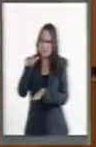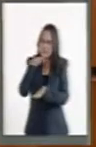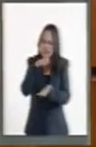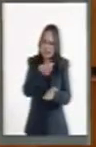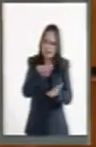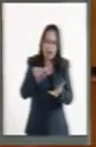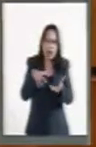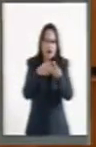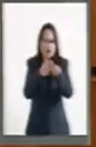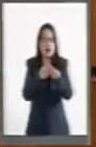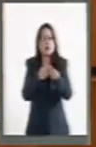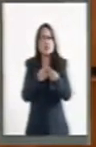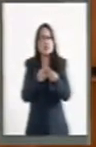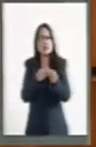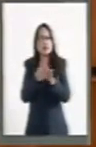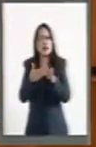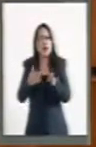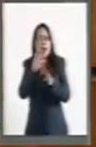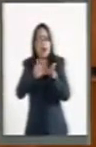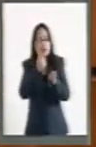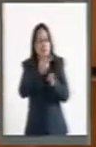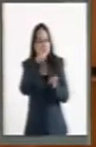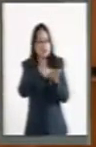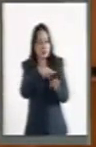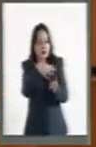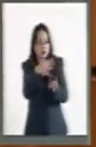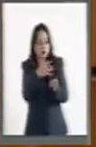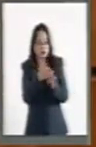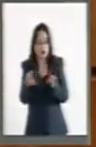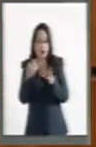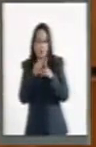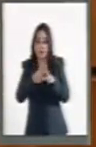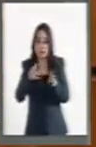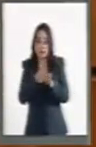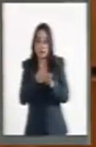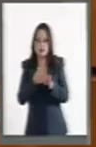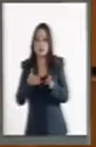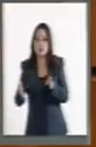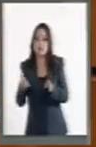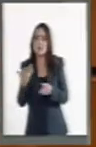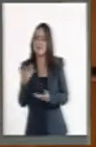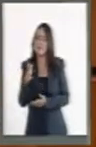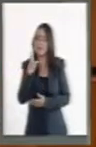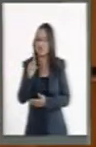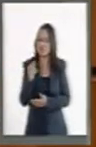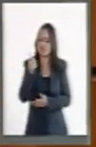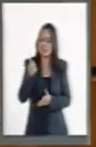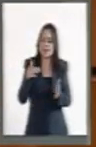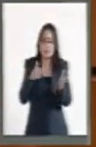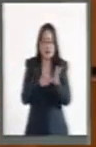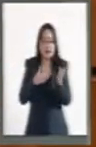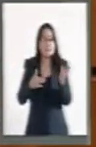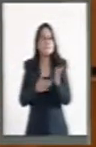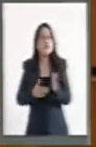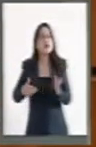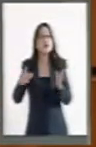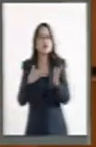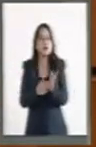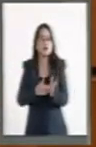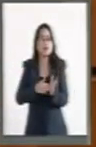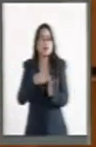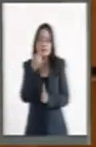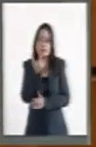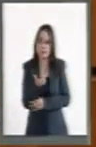total, desde 2014, desde su instrumentación, más de 86 mil millones